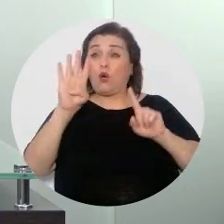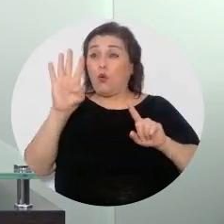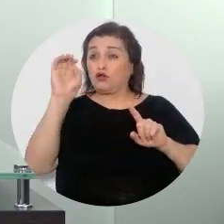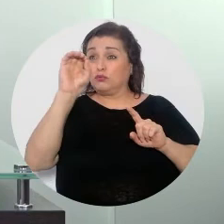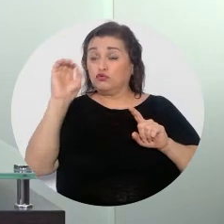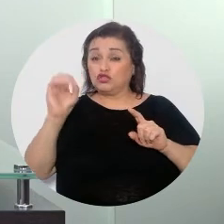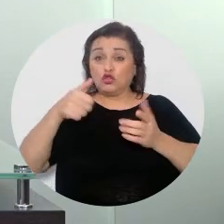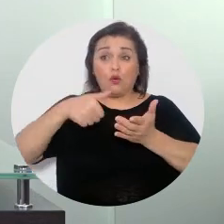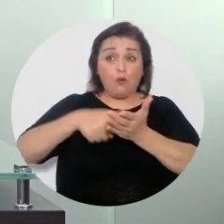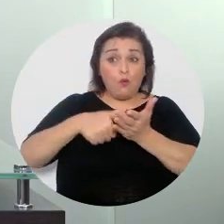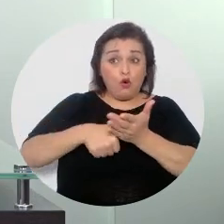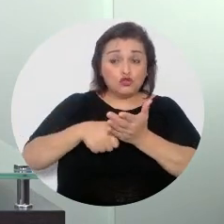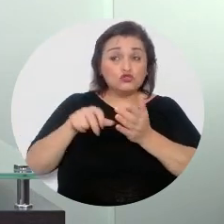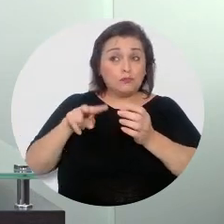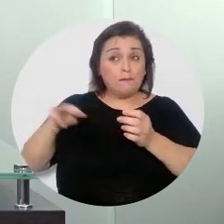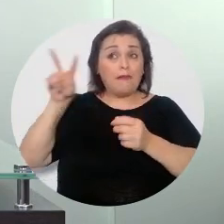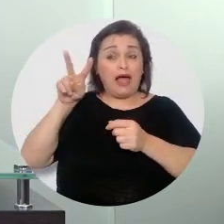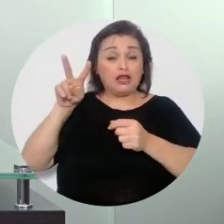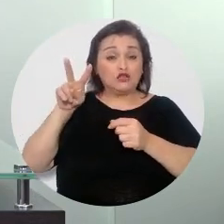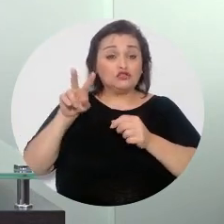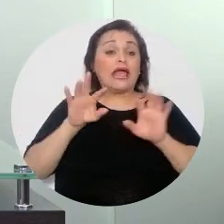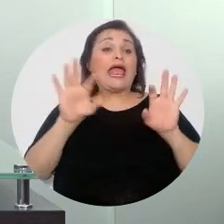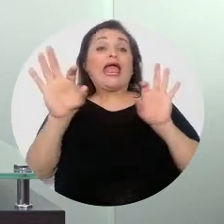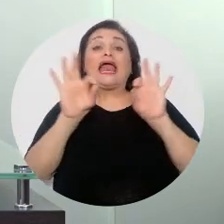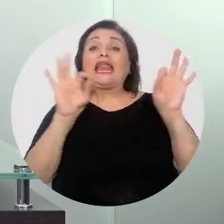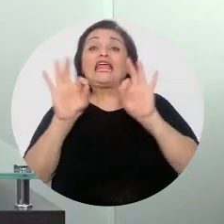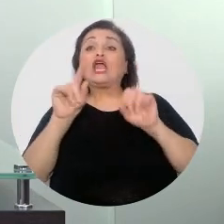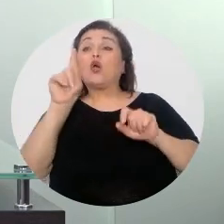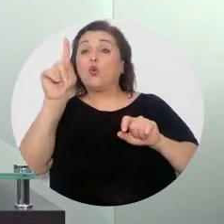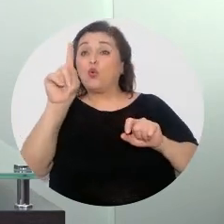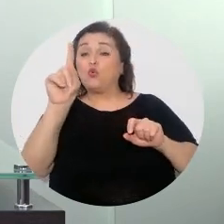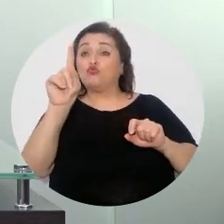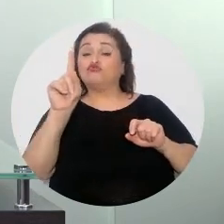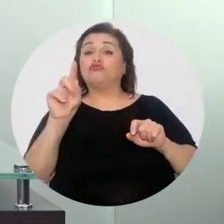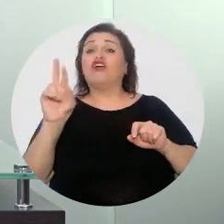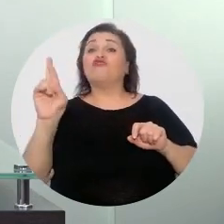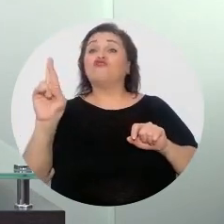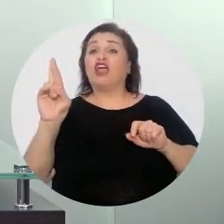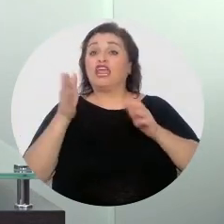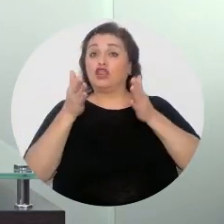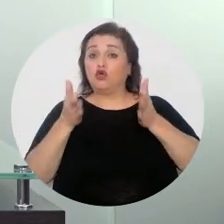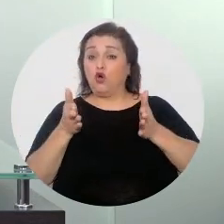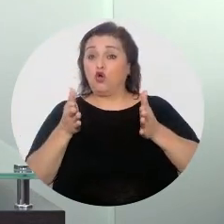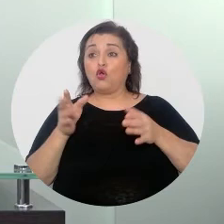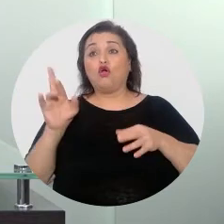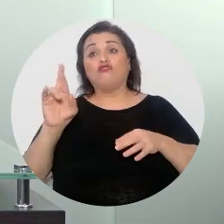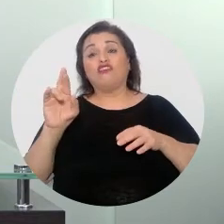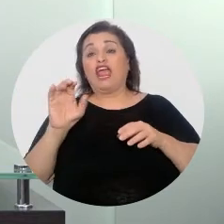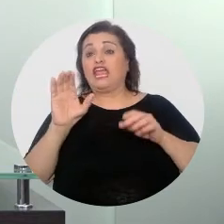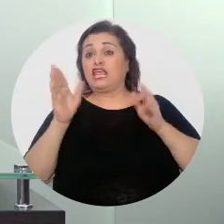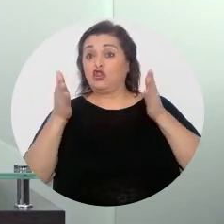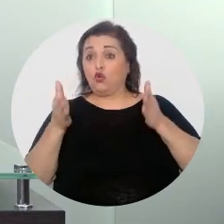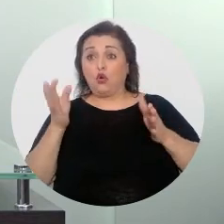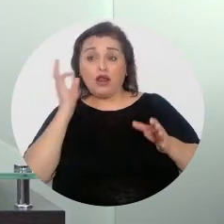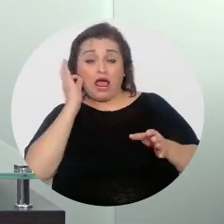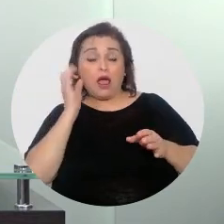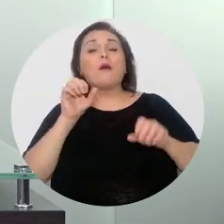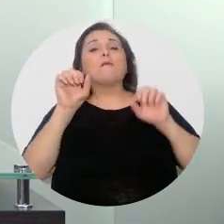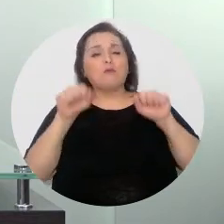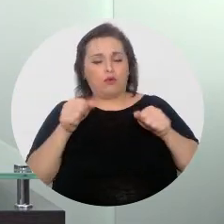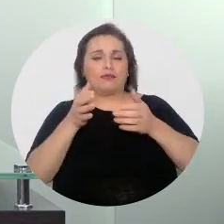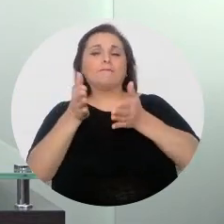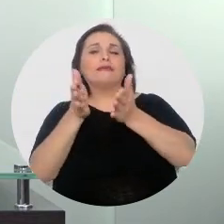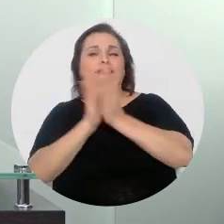alcanzado el 4% de los votos válidamente emitidos, si han elegido un regidor o una regidora, de igual manera